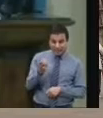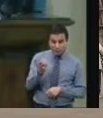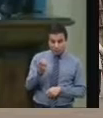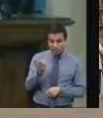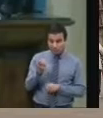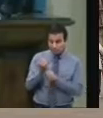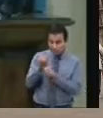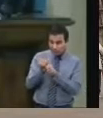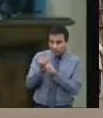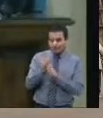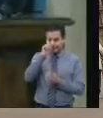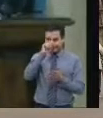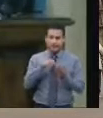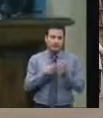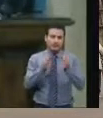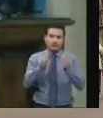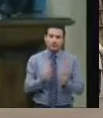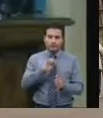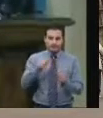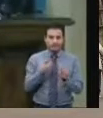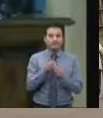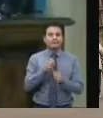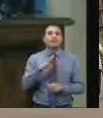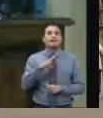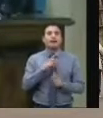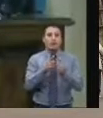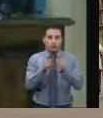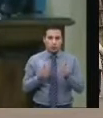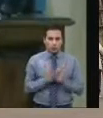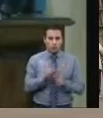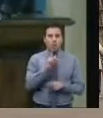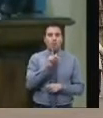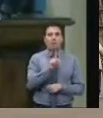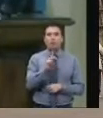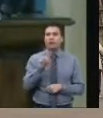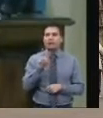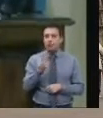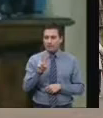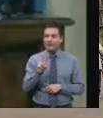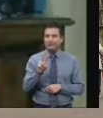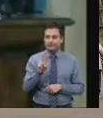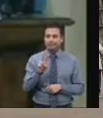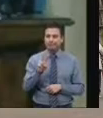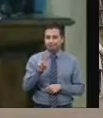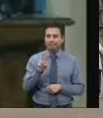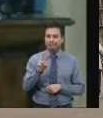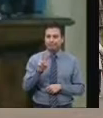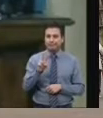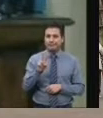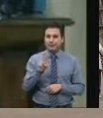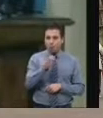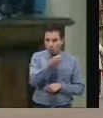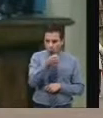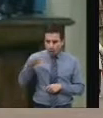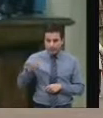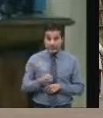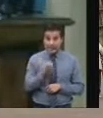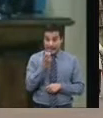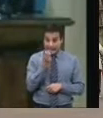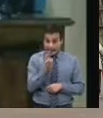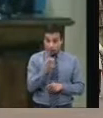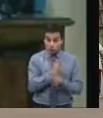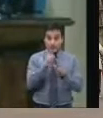campaña sistematizada e integral en favor del partido político que rebasa los límites de la libertad de expresión y